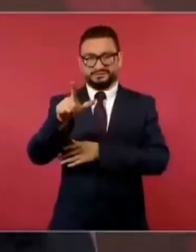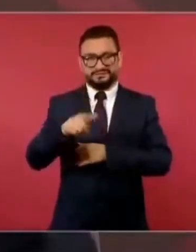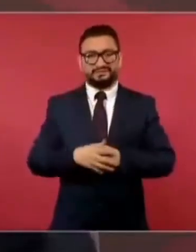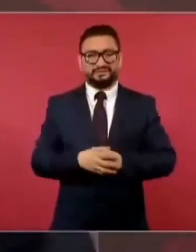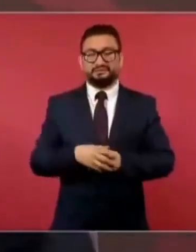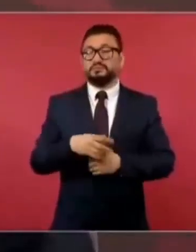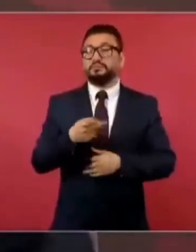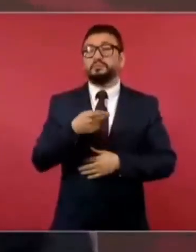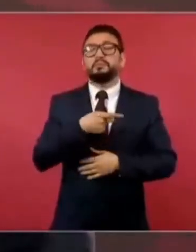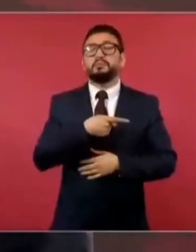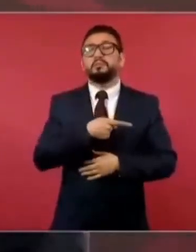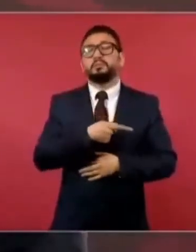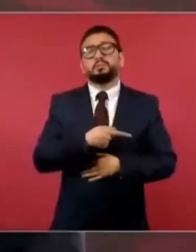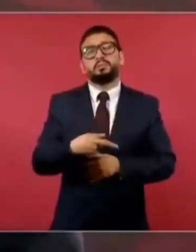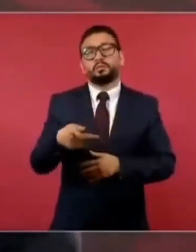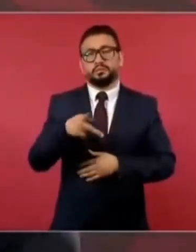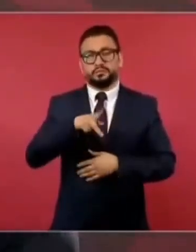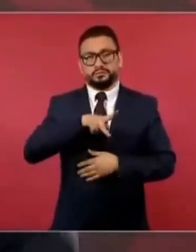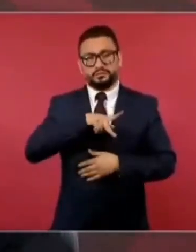Pobrecito mi patrón,